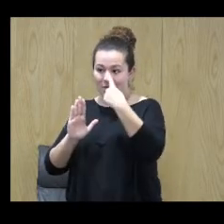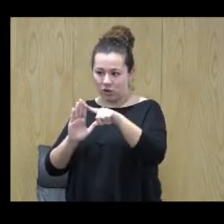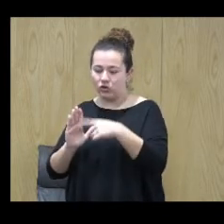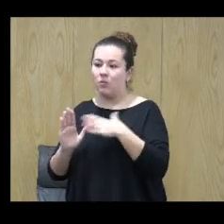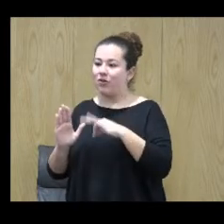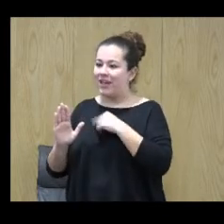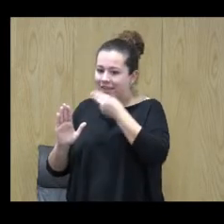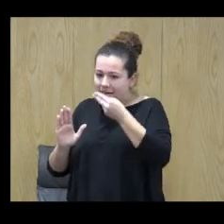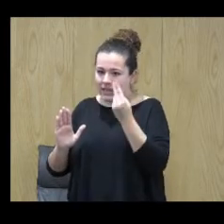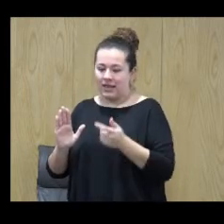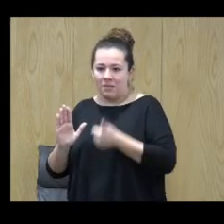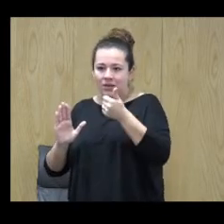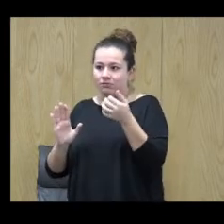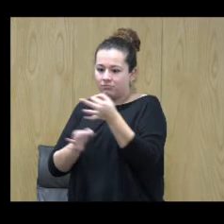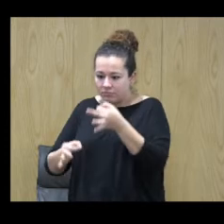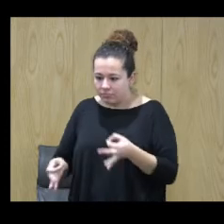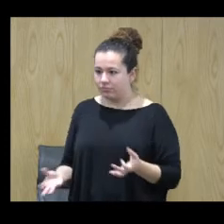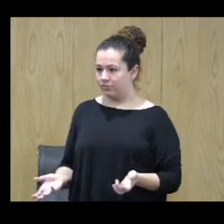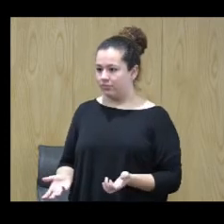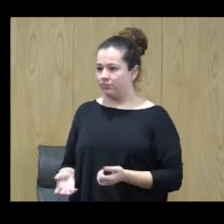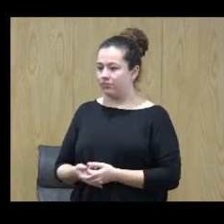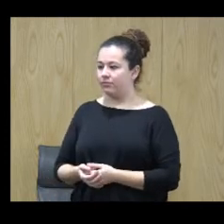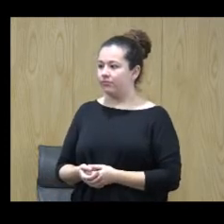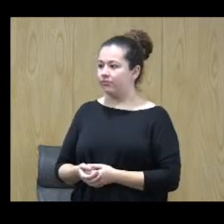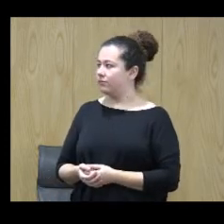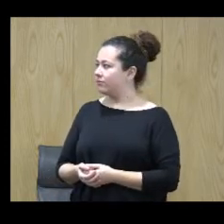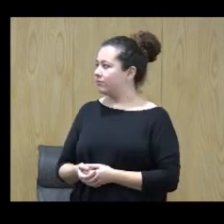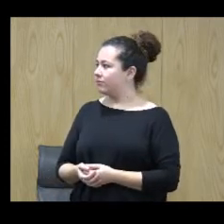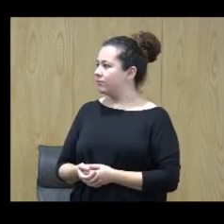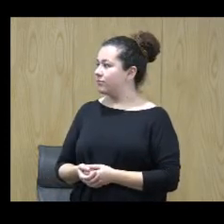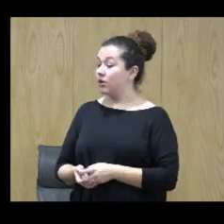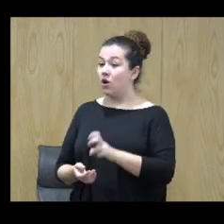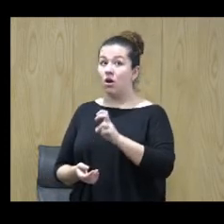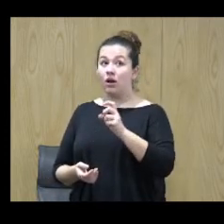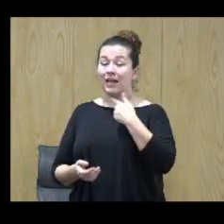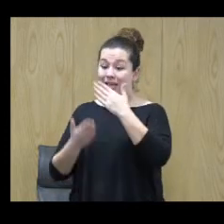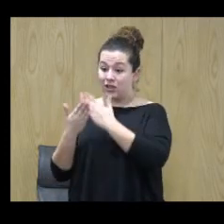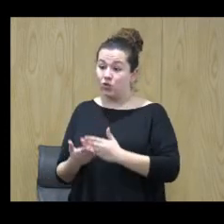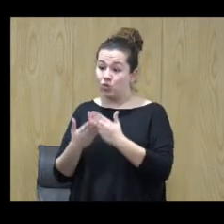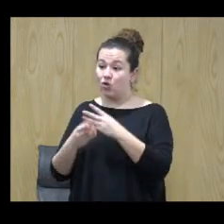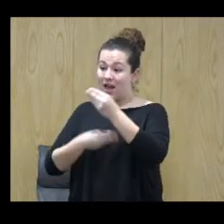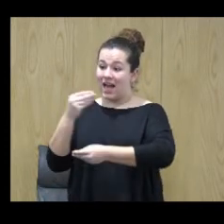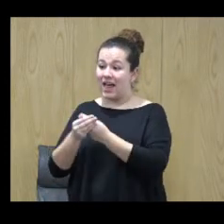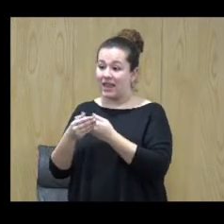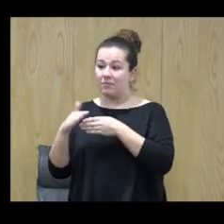resultar más atractivos, ¿no? Los resultados de este estudio hacen viable esta condición de la